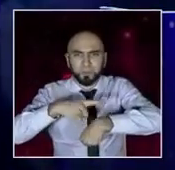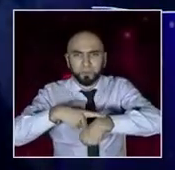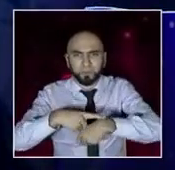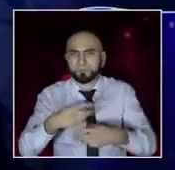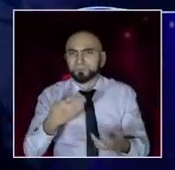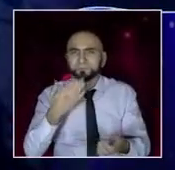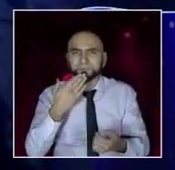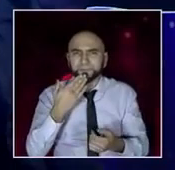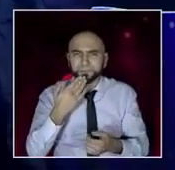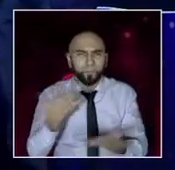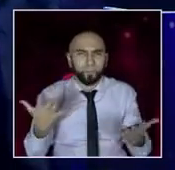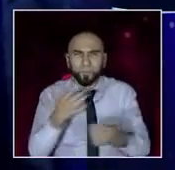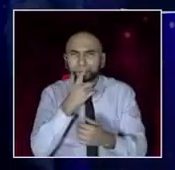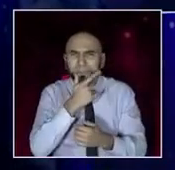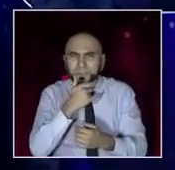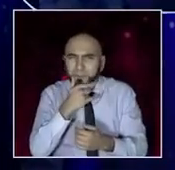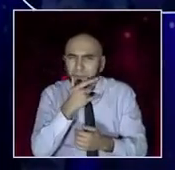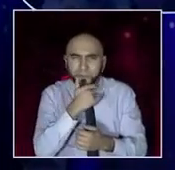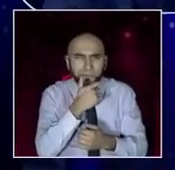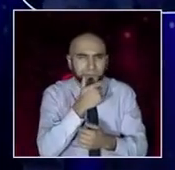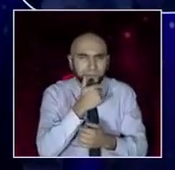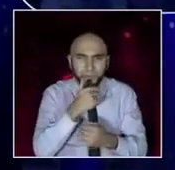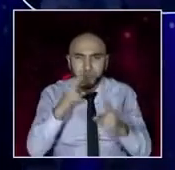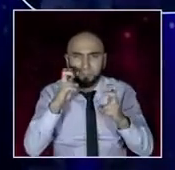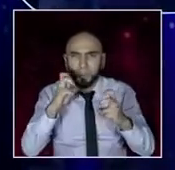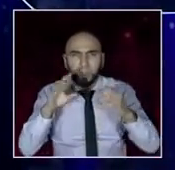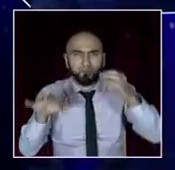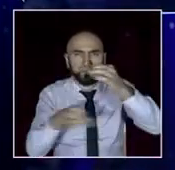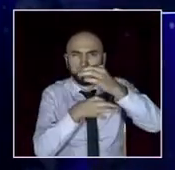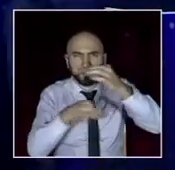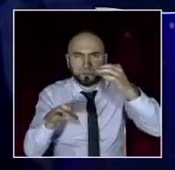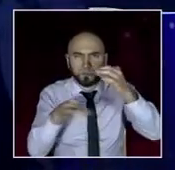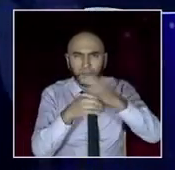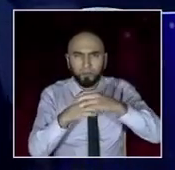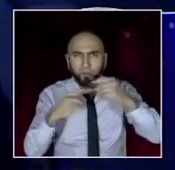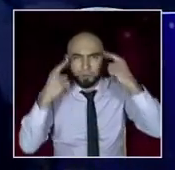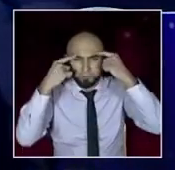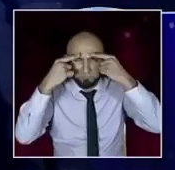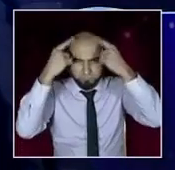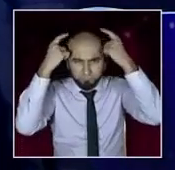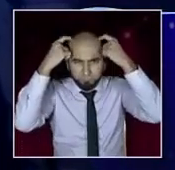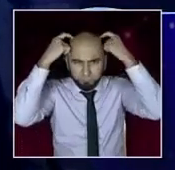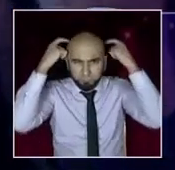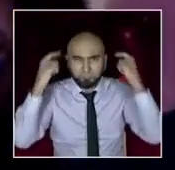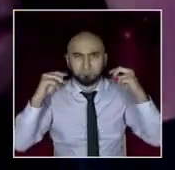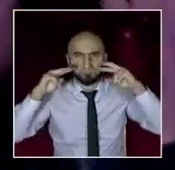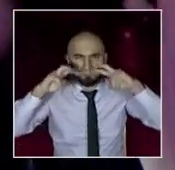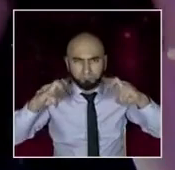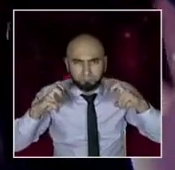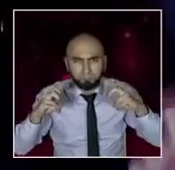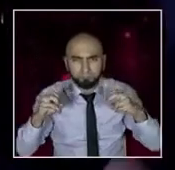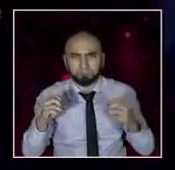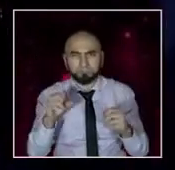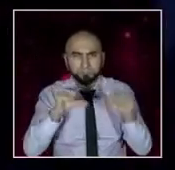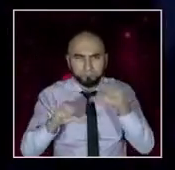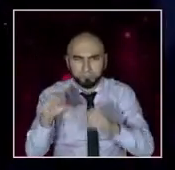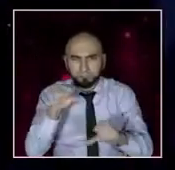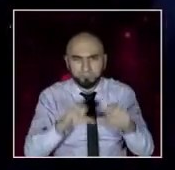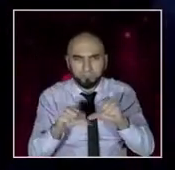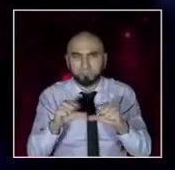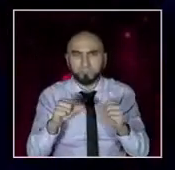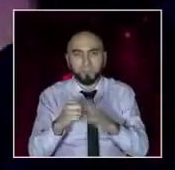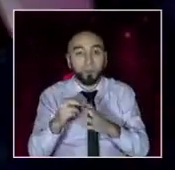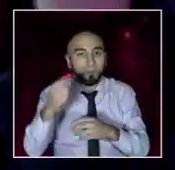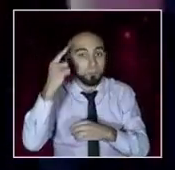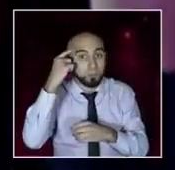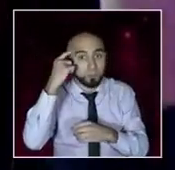también es tan misterioso en la física como en la neurociencia, en la psicología, porque una de las cosas en neurociencia, pensemos, no